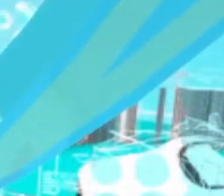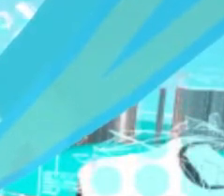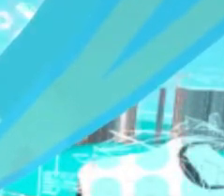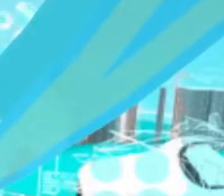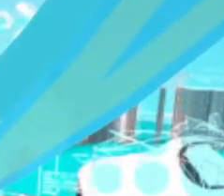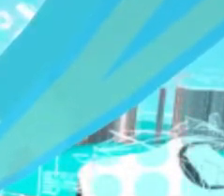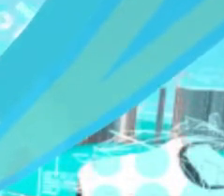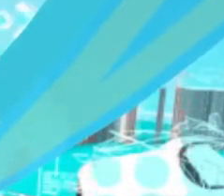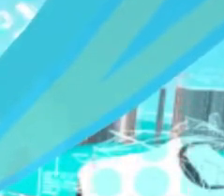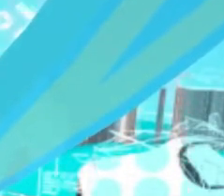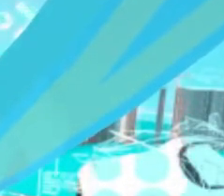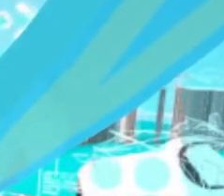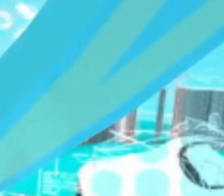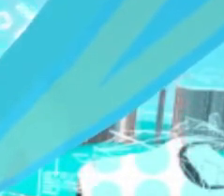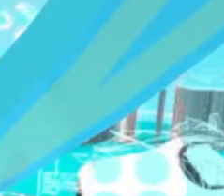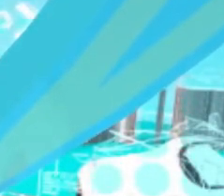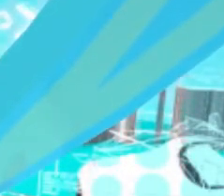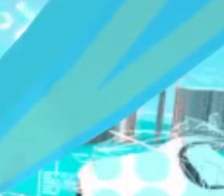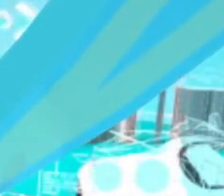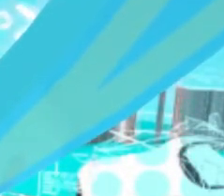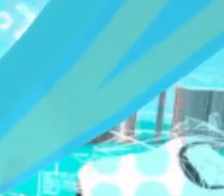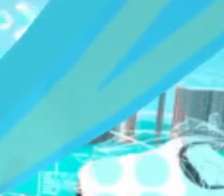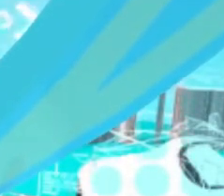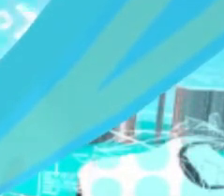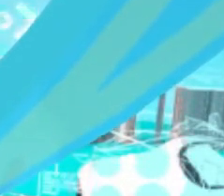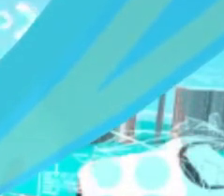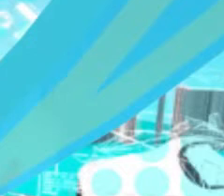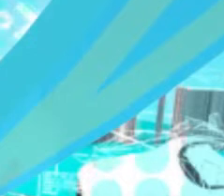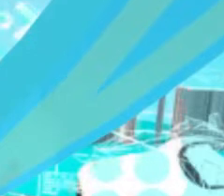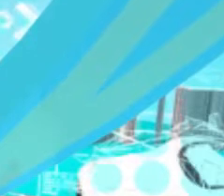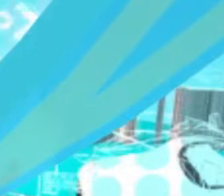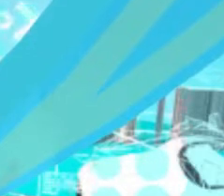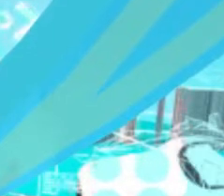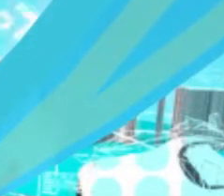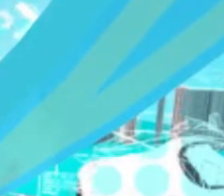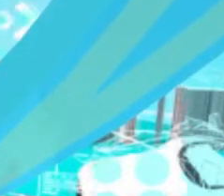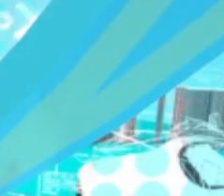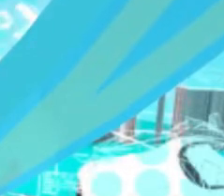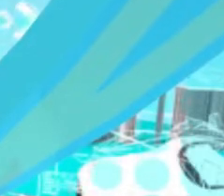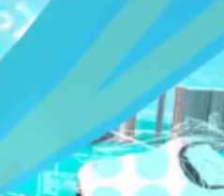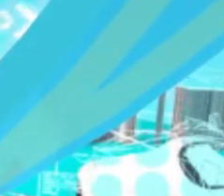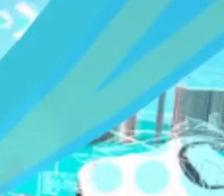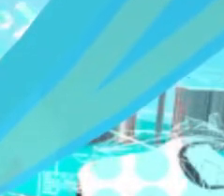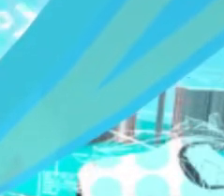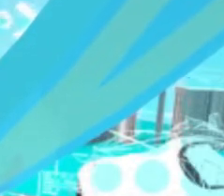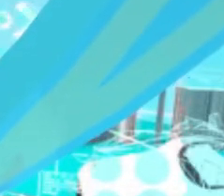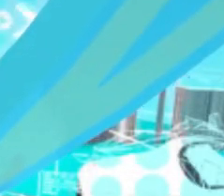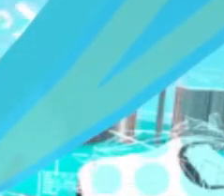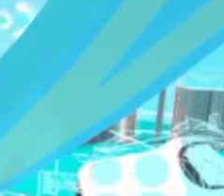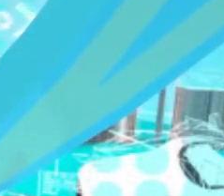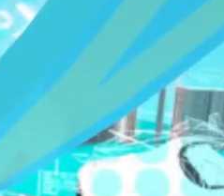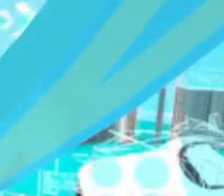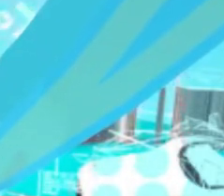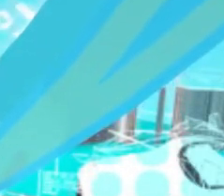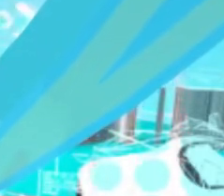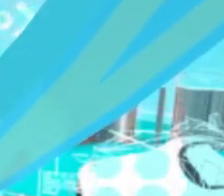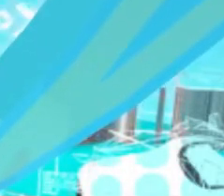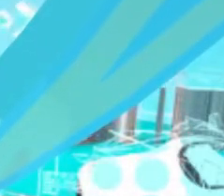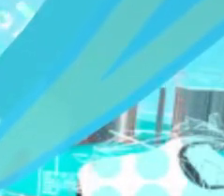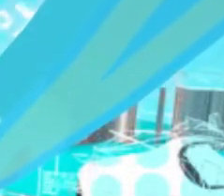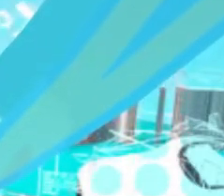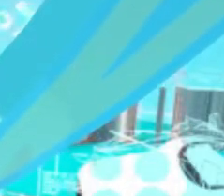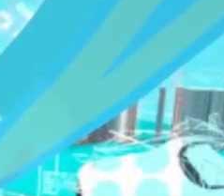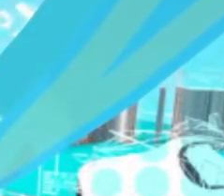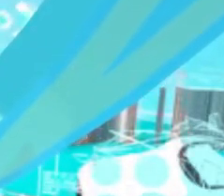Banco Central, la compra estará en 599 colones con 23 céntimos y la venta 607 colones con 25